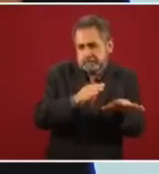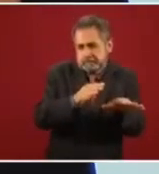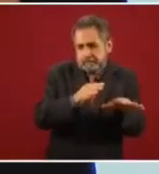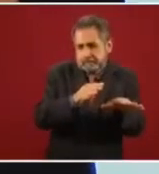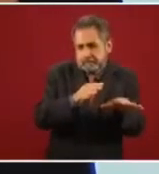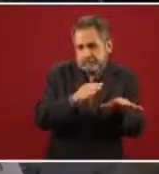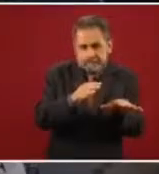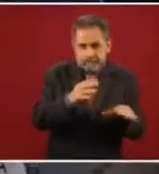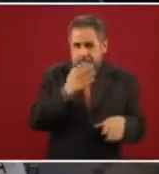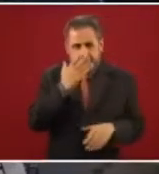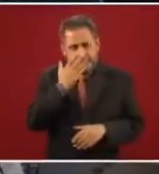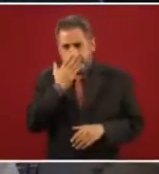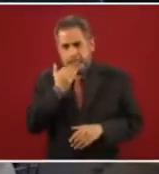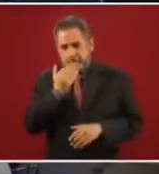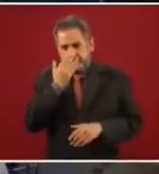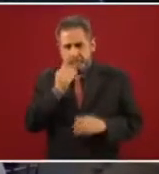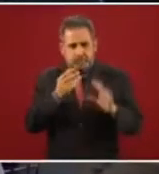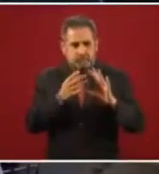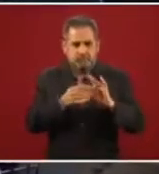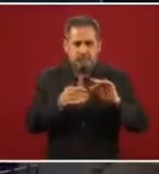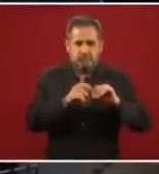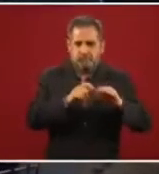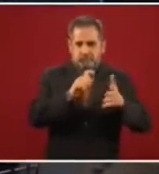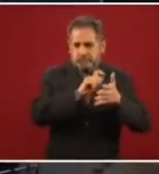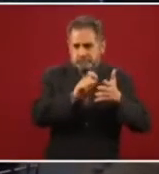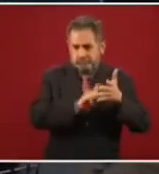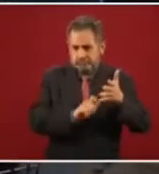hay editoriales.